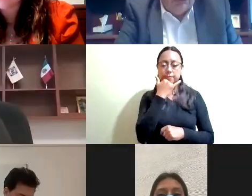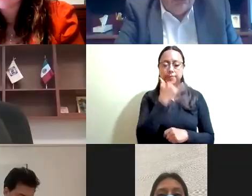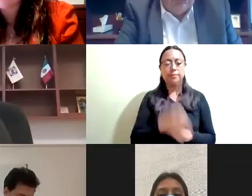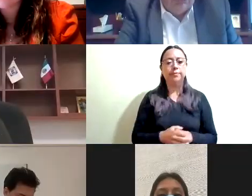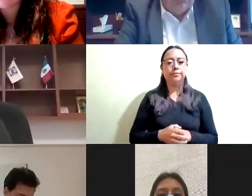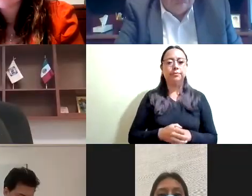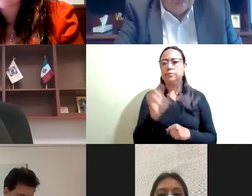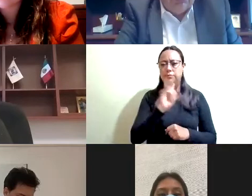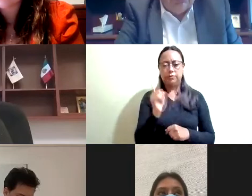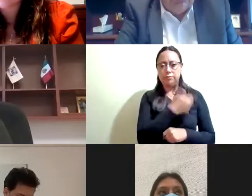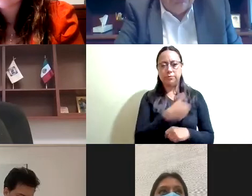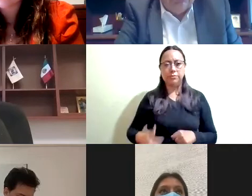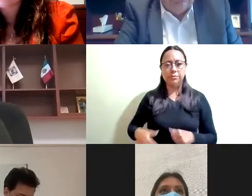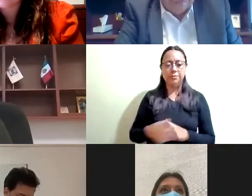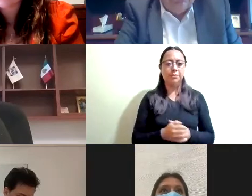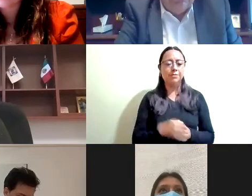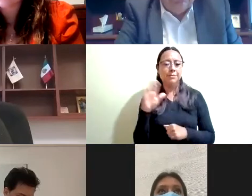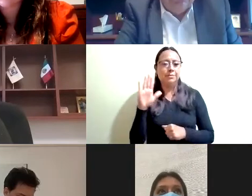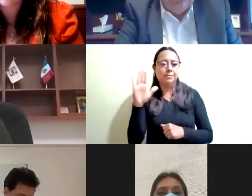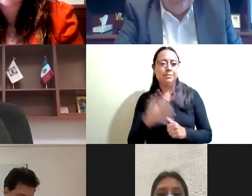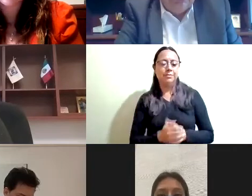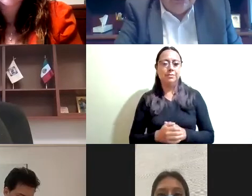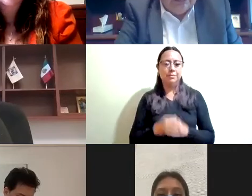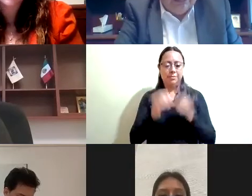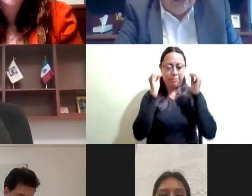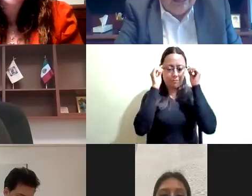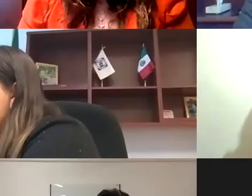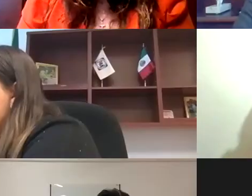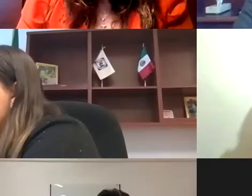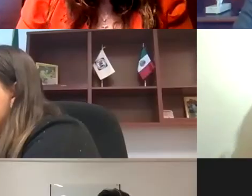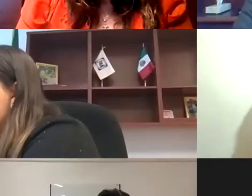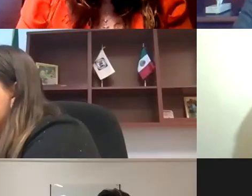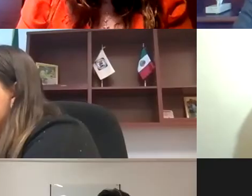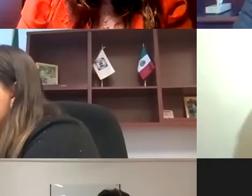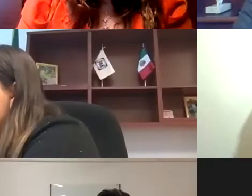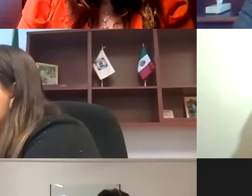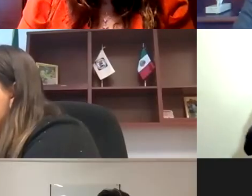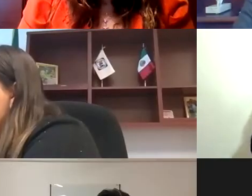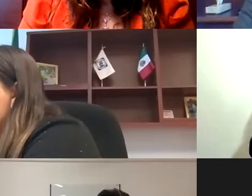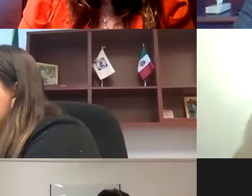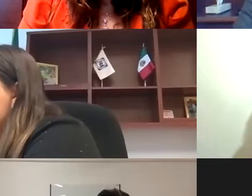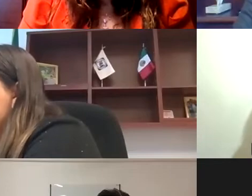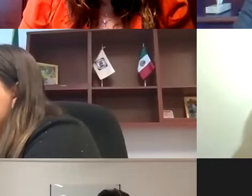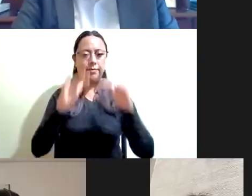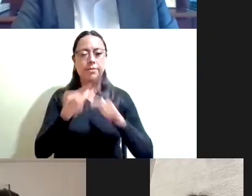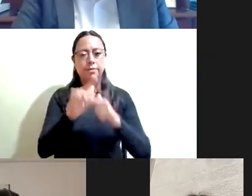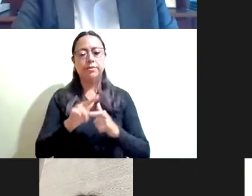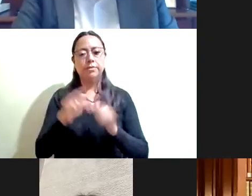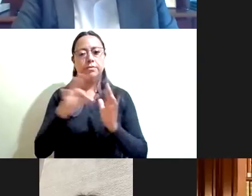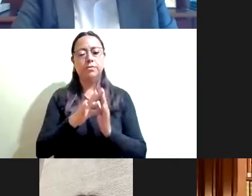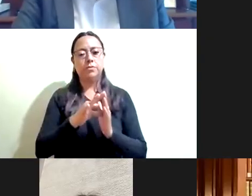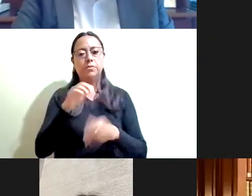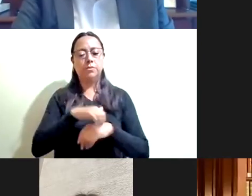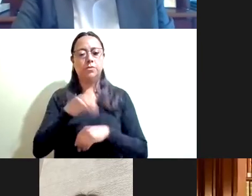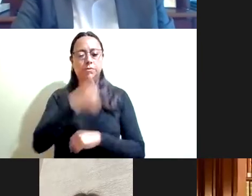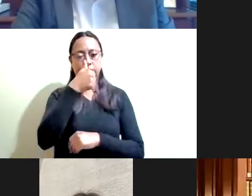No, presidente, es la manita que no se Gracias. Continuamos con el punto número 6 del orden